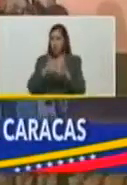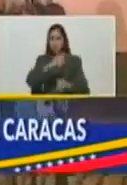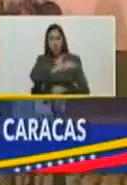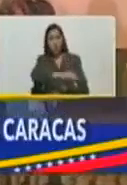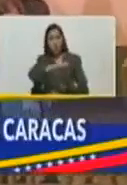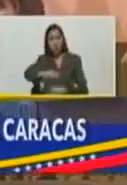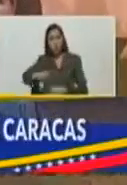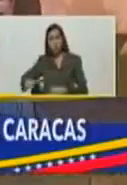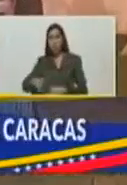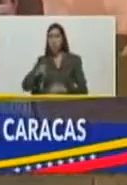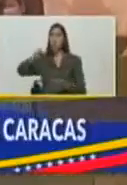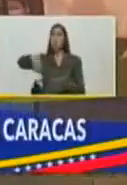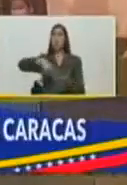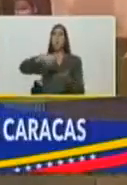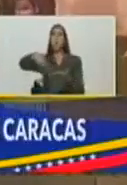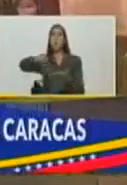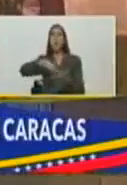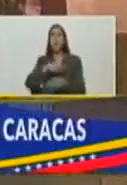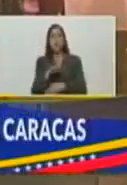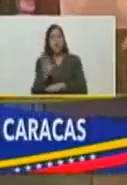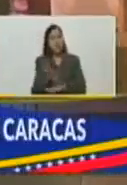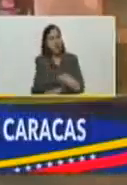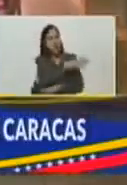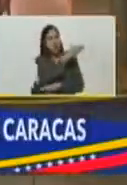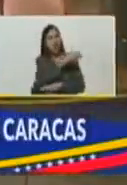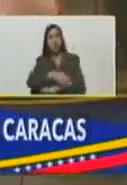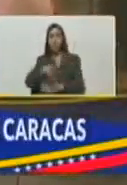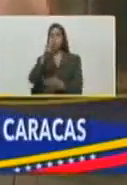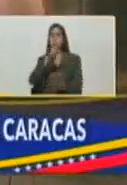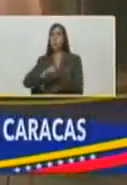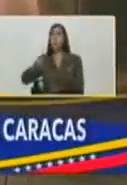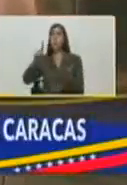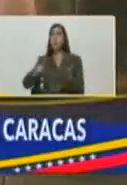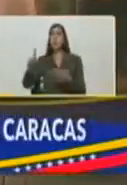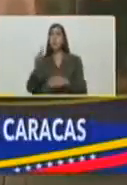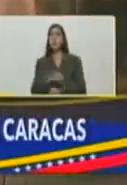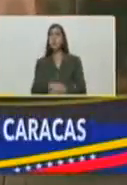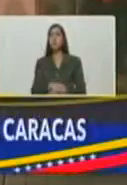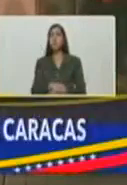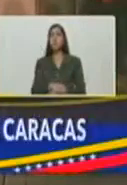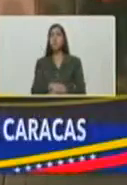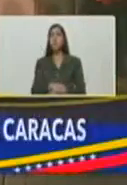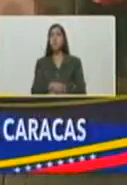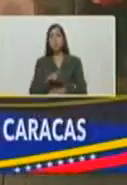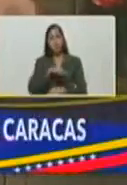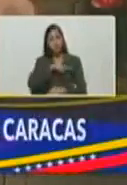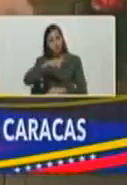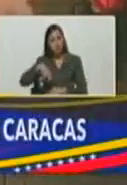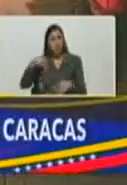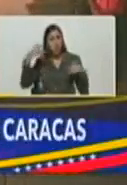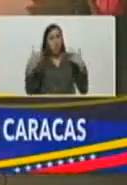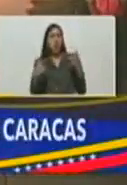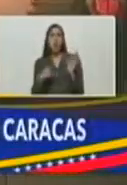con baile, es con canciones, es con poesía. Y desde acá, alegres como